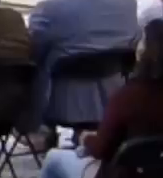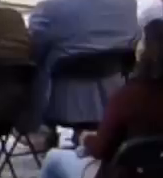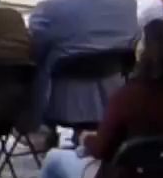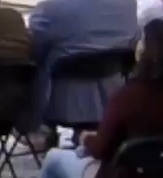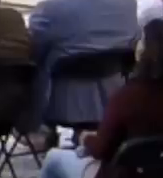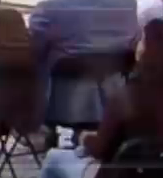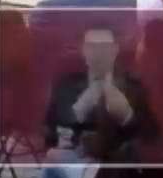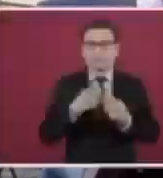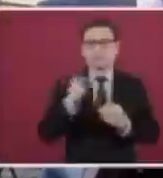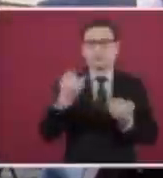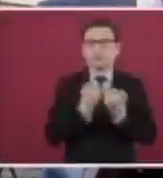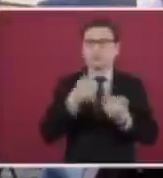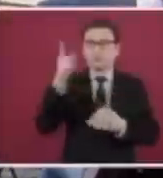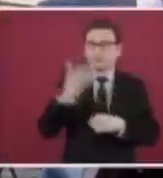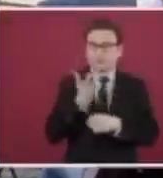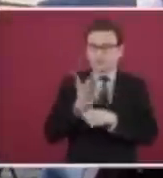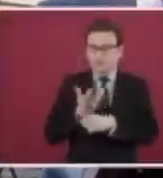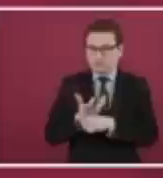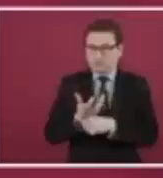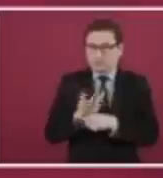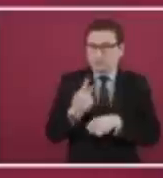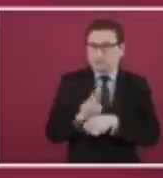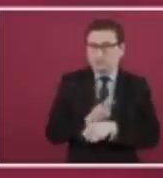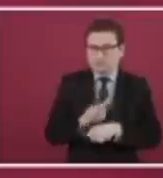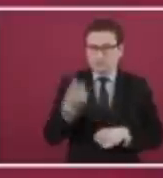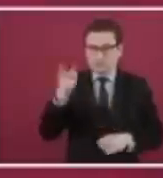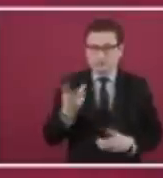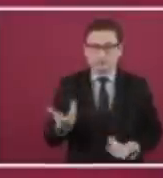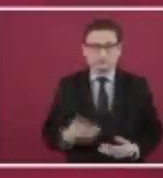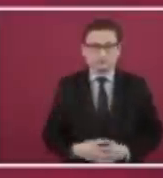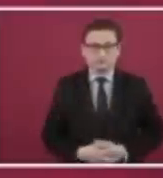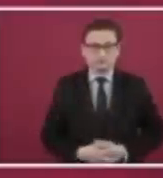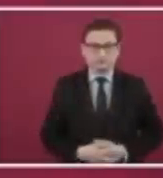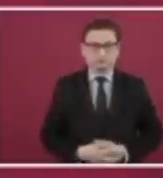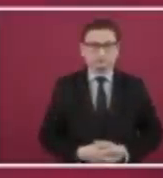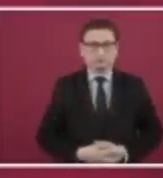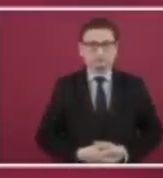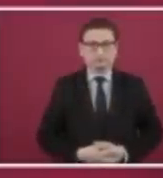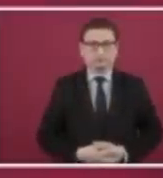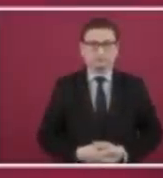En Estados Unidos no pudieron.